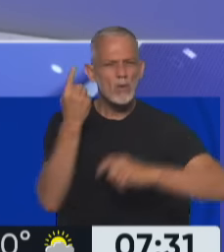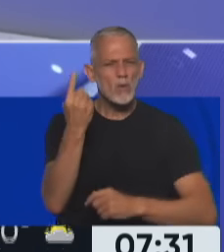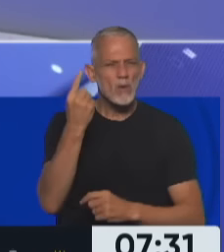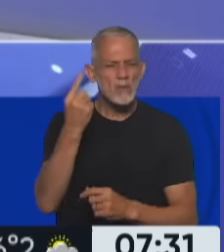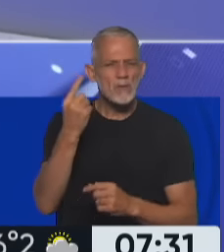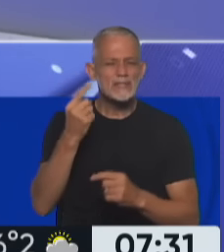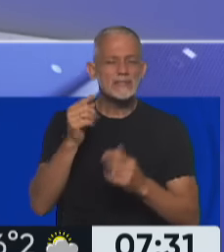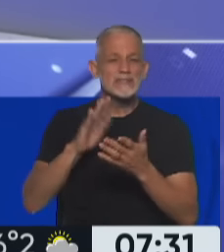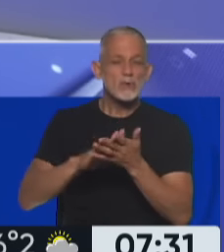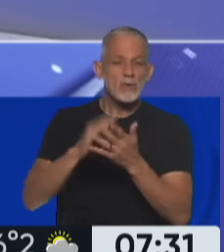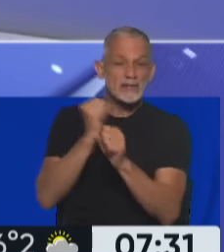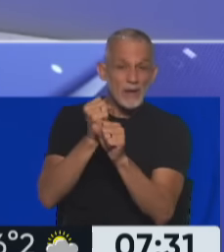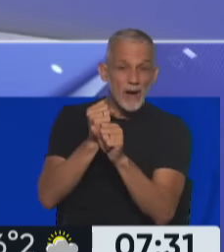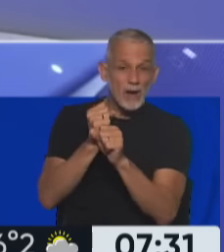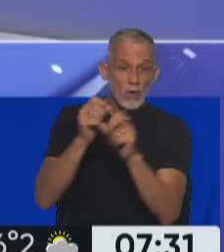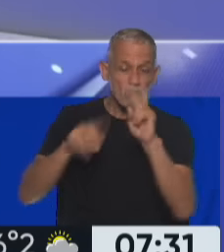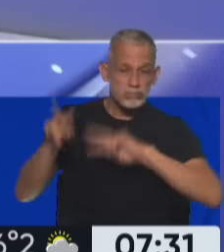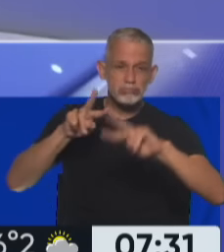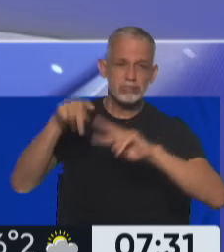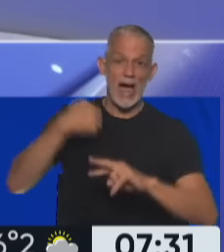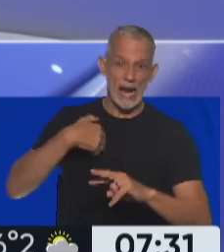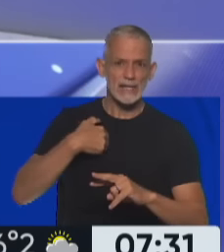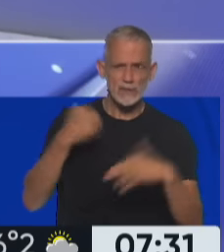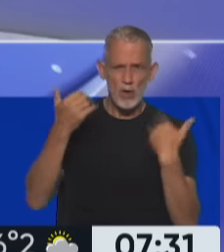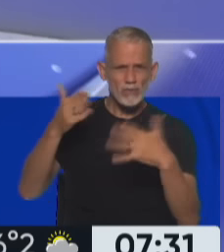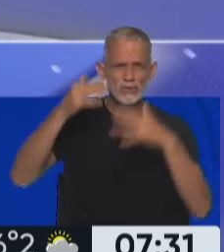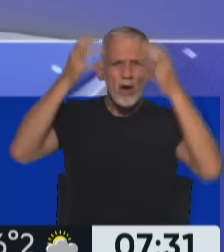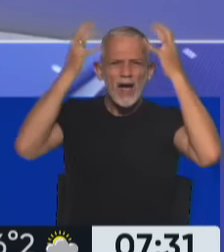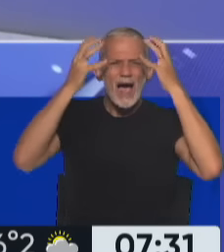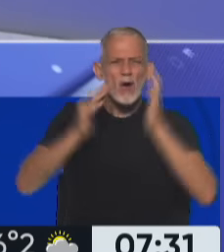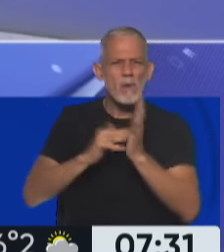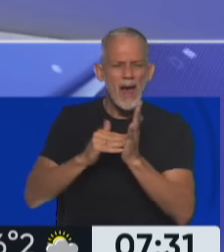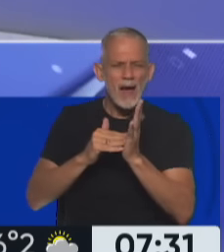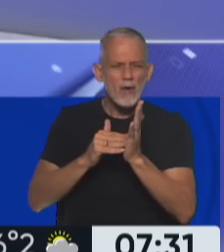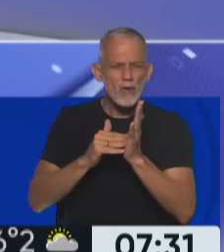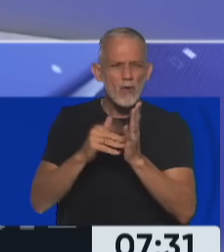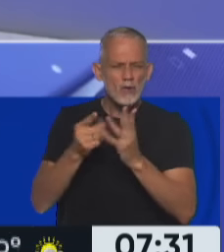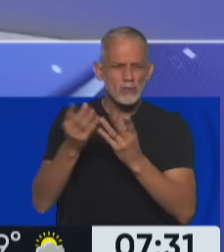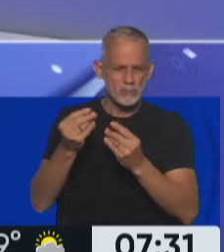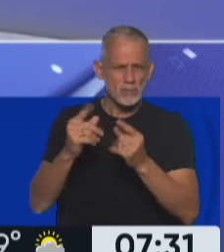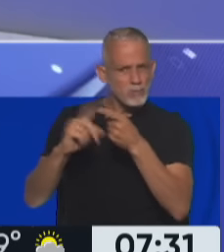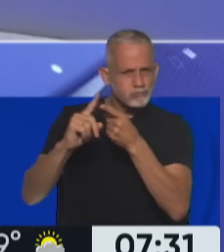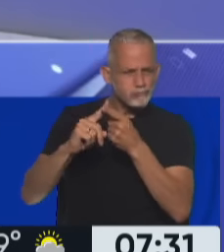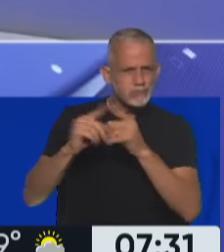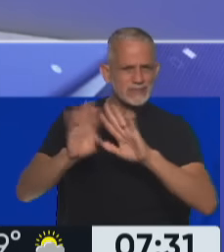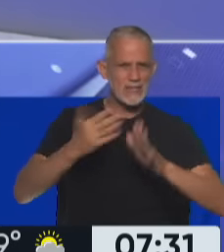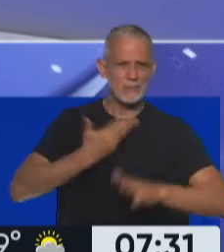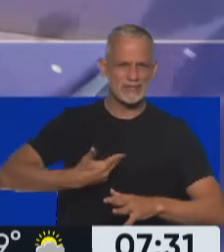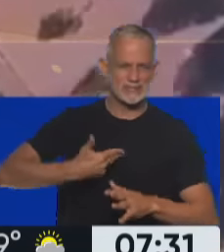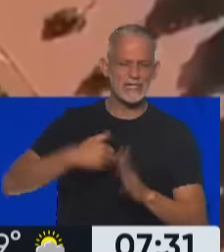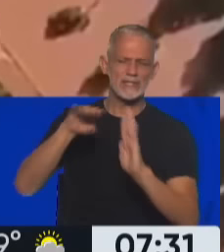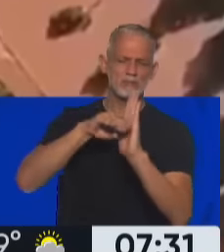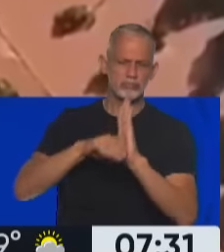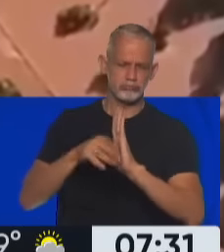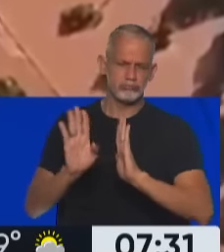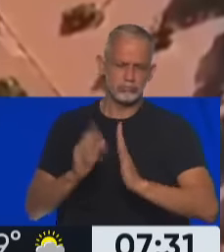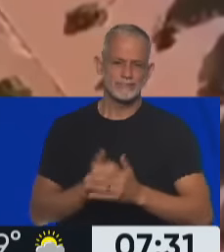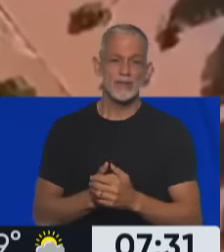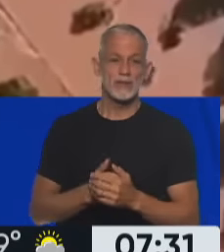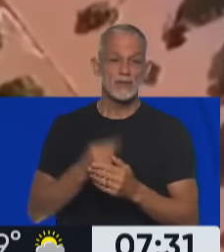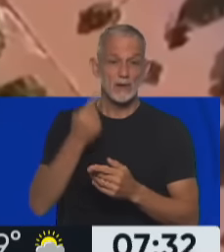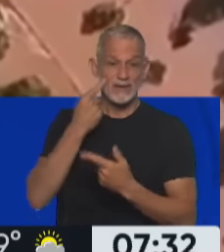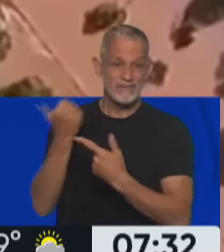con los rescates que se están realizando a esta hora. Argentina ofreció la ayuda de los cascos blancos, Sí, justamente se ha comunicado, para el presidente enviar. ha dado instrucciones. Claro, y compartimos